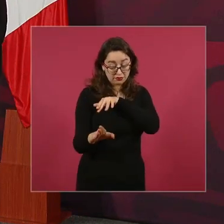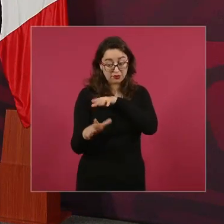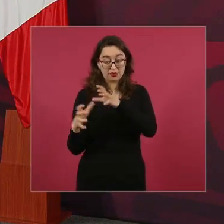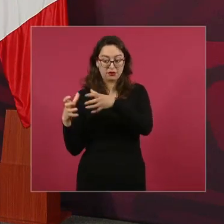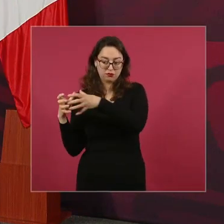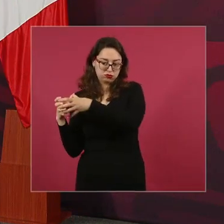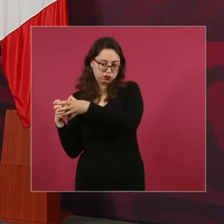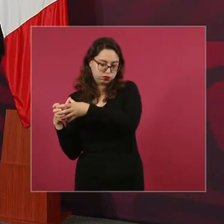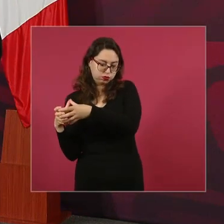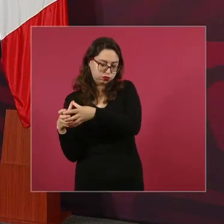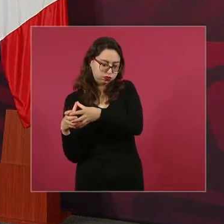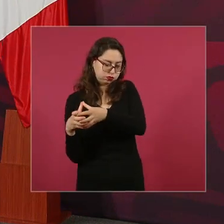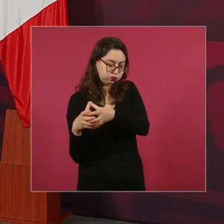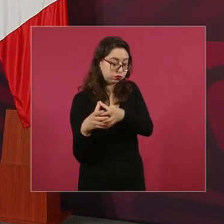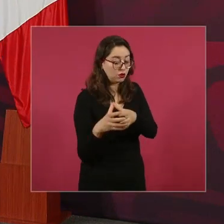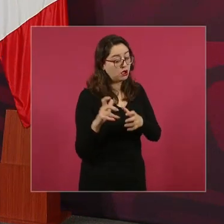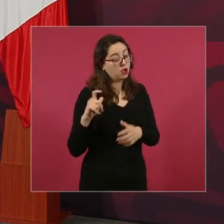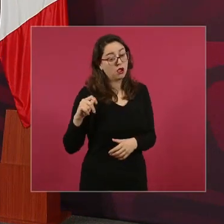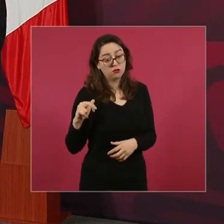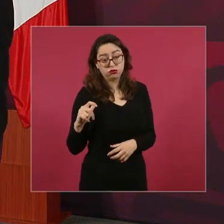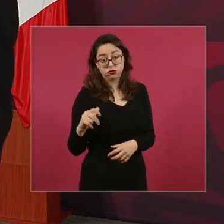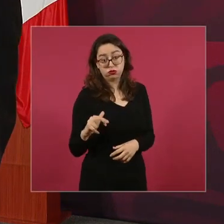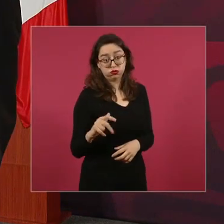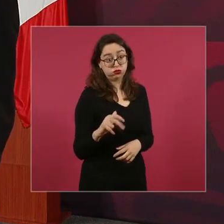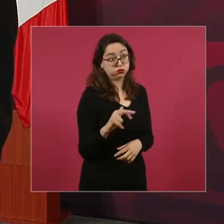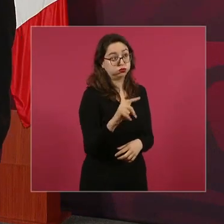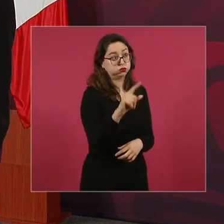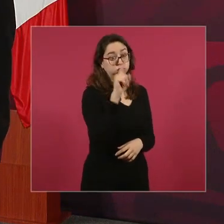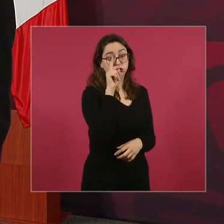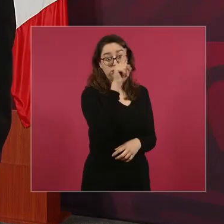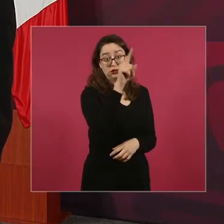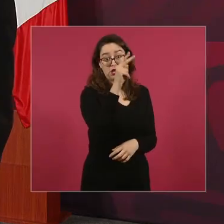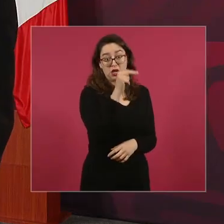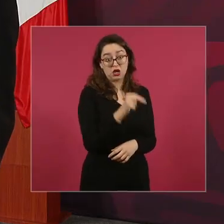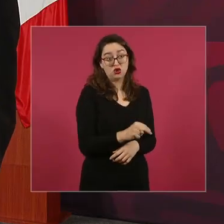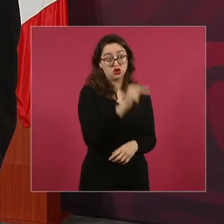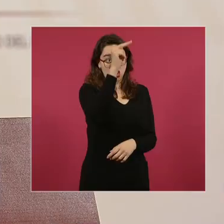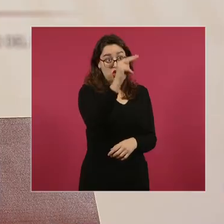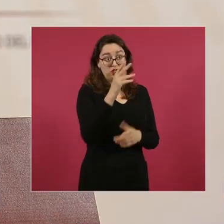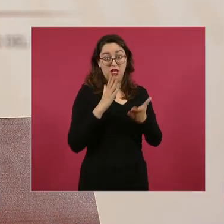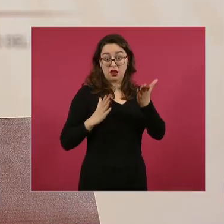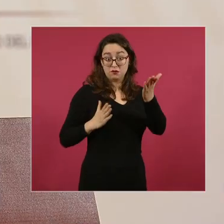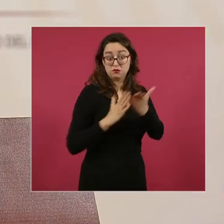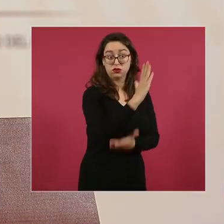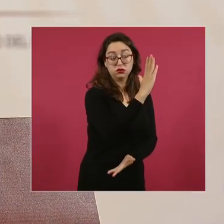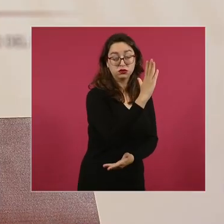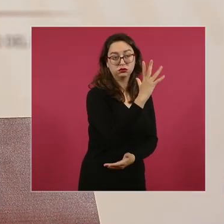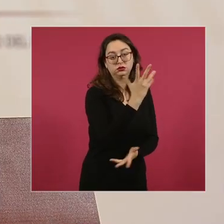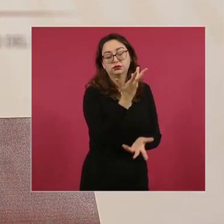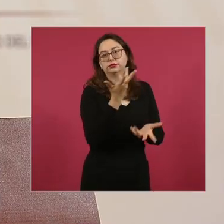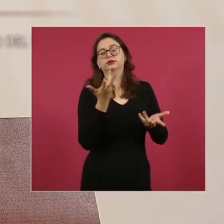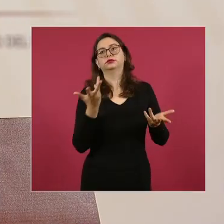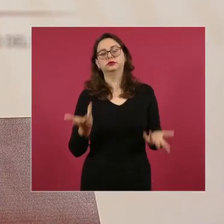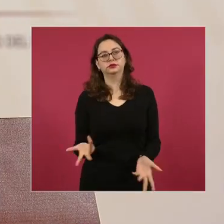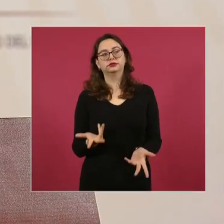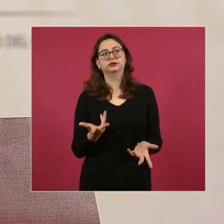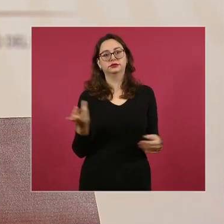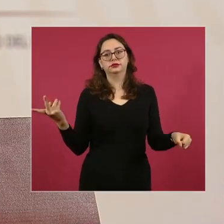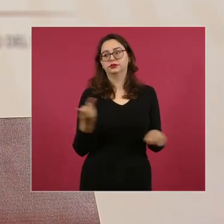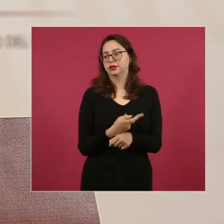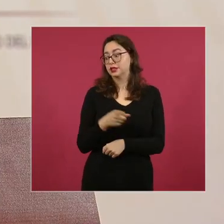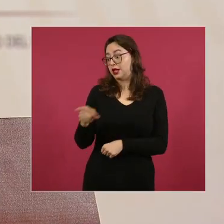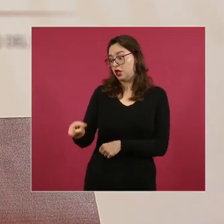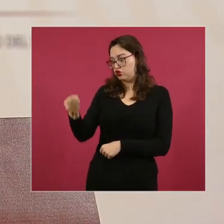es porque en la frontera sur tenemos también mucha presión, porque va creciendo el